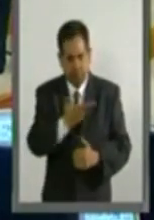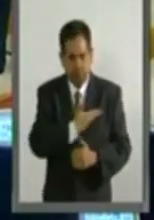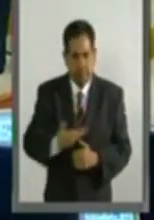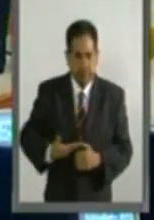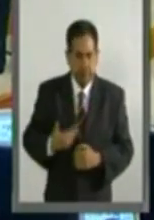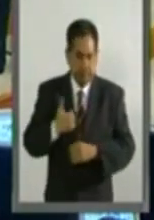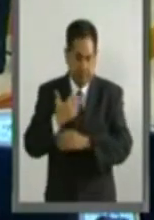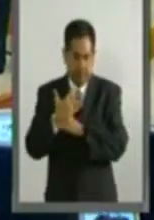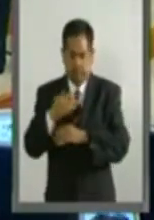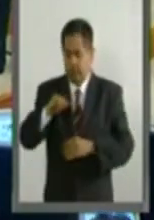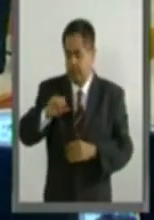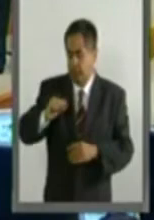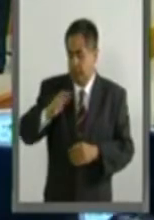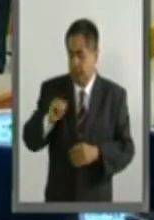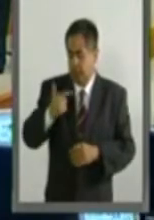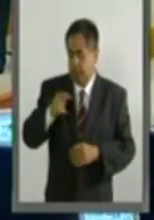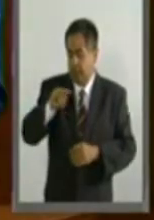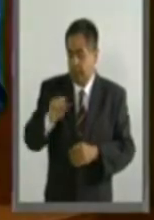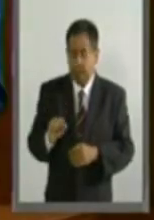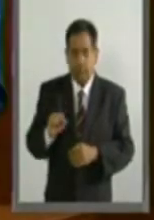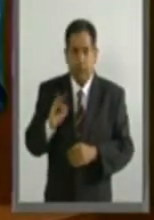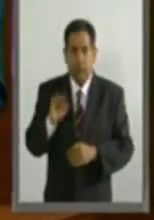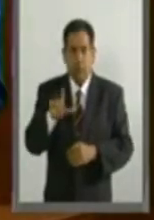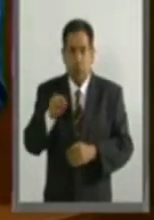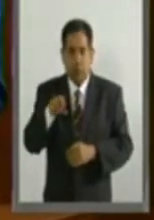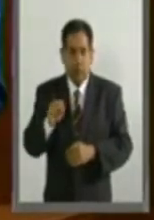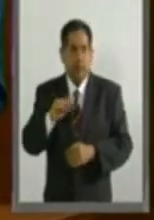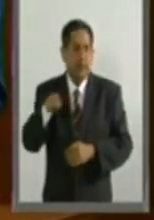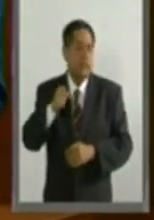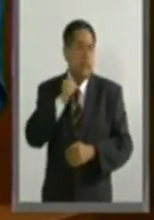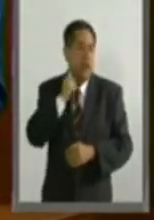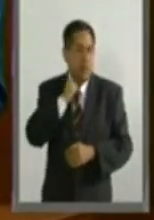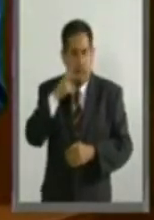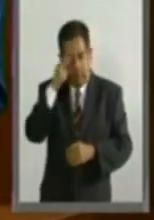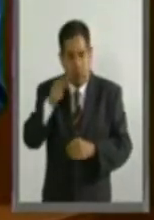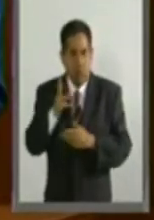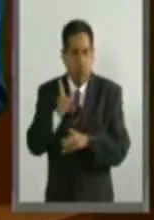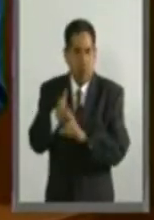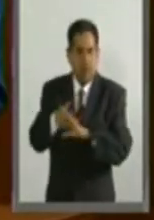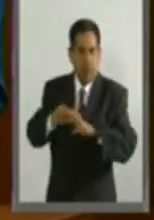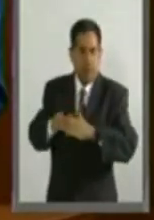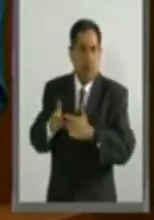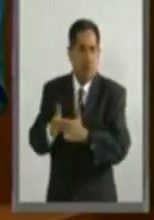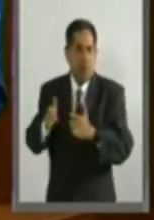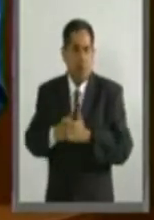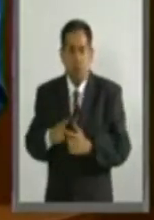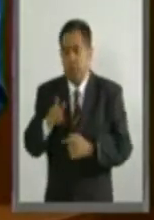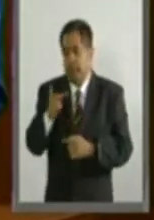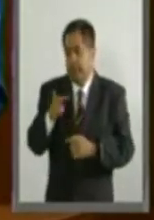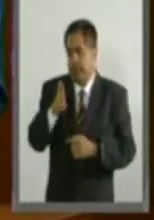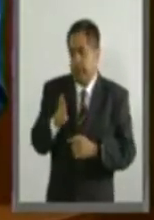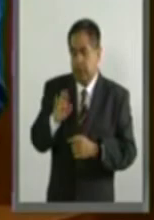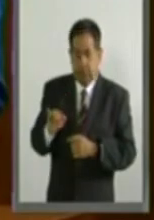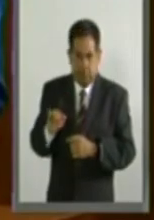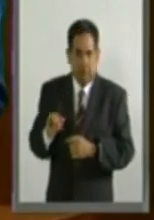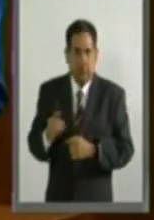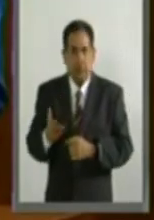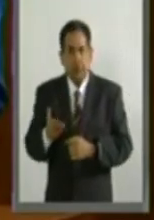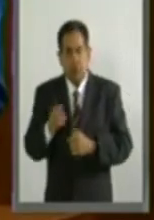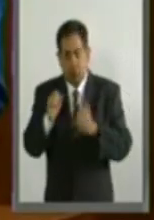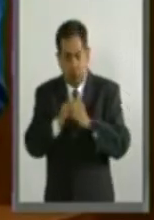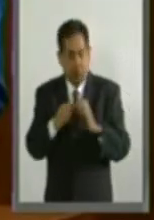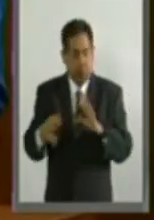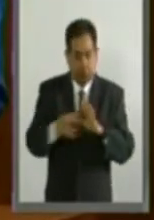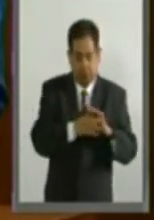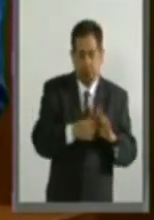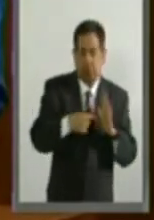suscrita Margarita Flores Sánchez, senadora de la República, integrante del Grupo Parlamentario del Partido Revolucionario Institucional, con